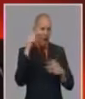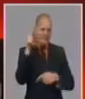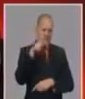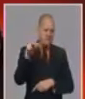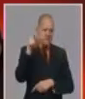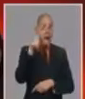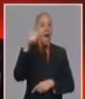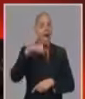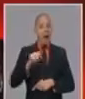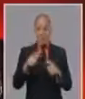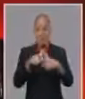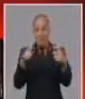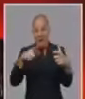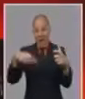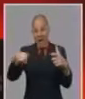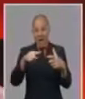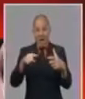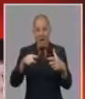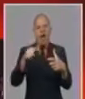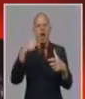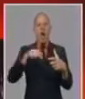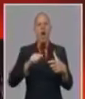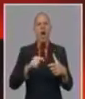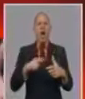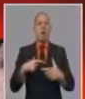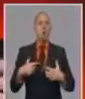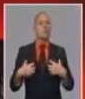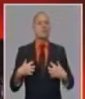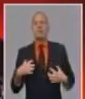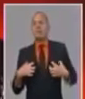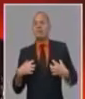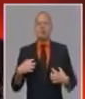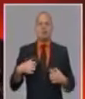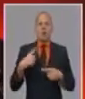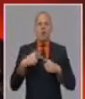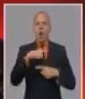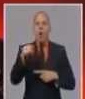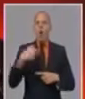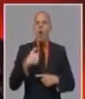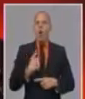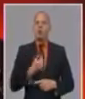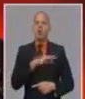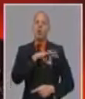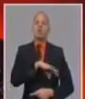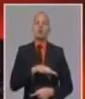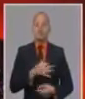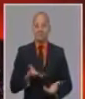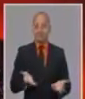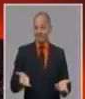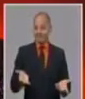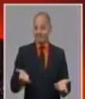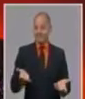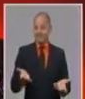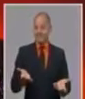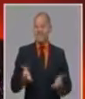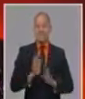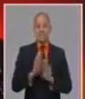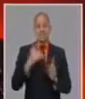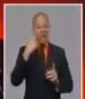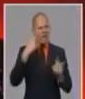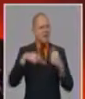y depresión, que corresponde con todo lo realizado por el grupo asociado en esto, en el Ministerio de Salud Pública,